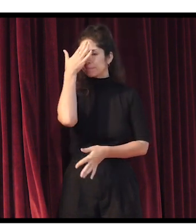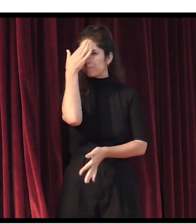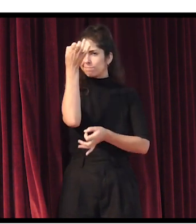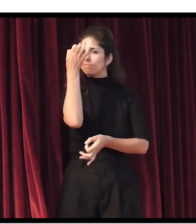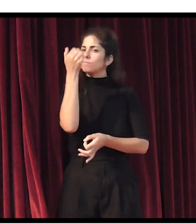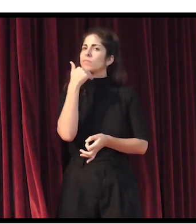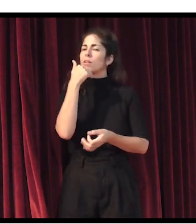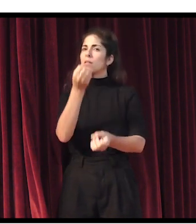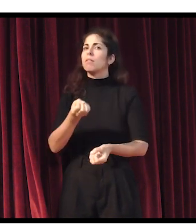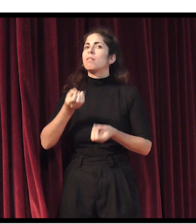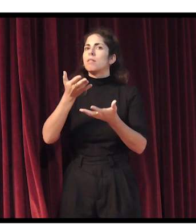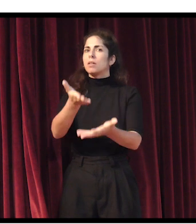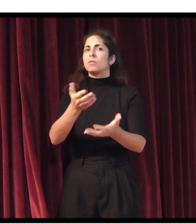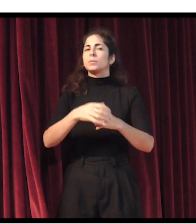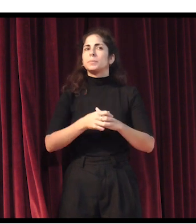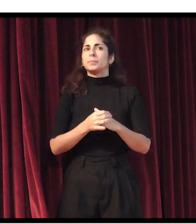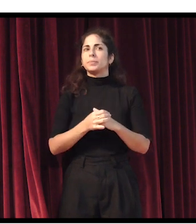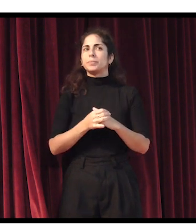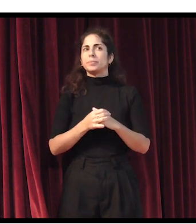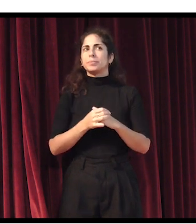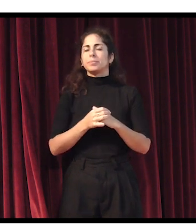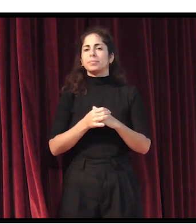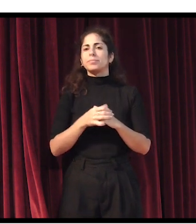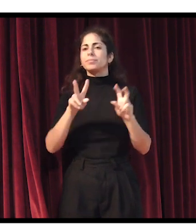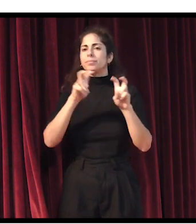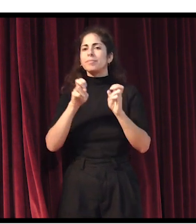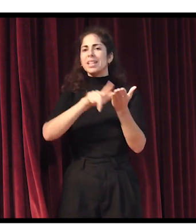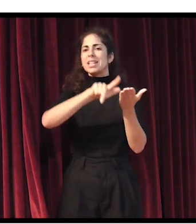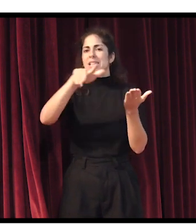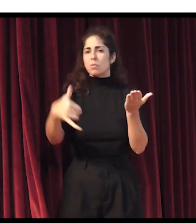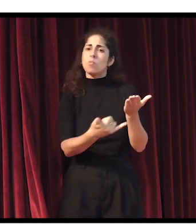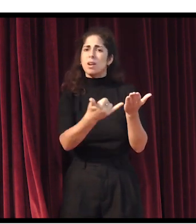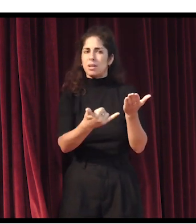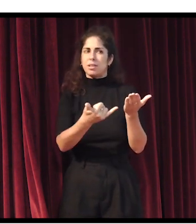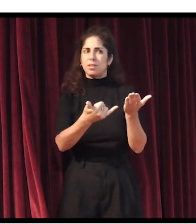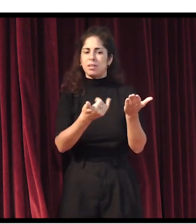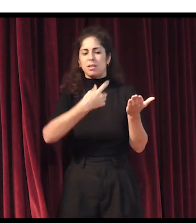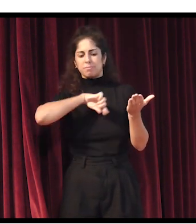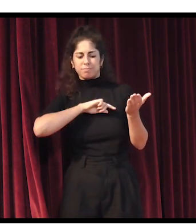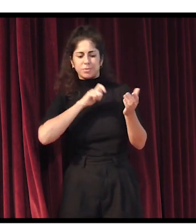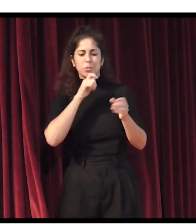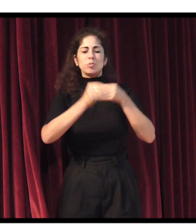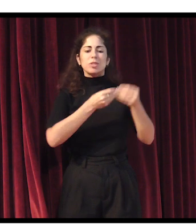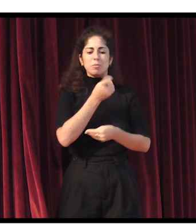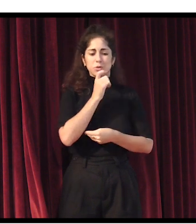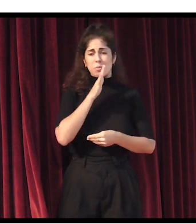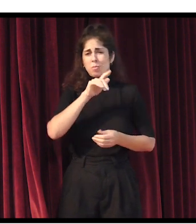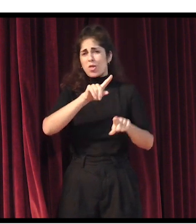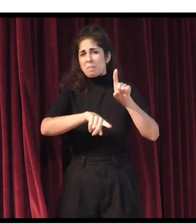que está bastante relacionada del uso que empleamos del lenguaje que hace que construyamos nuestra realidad.